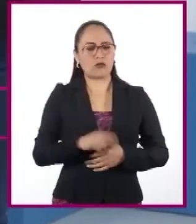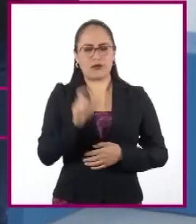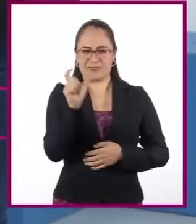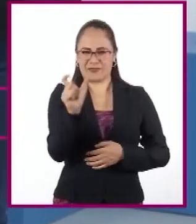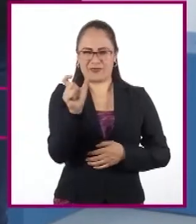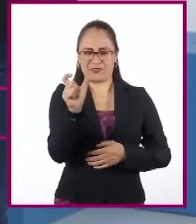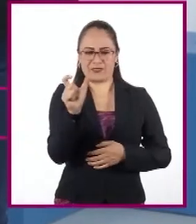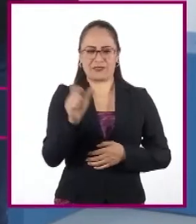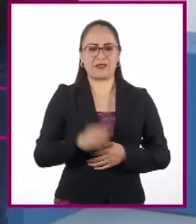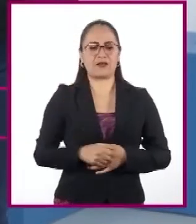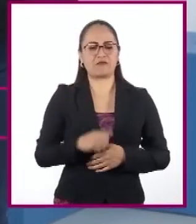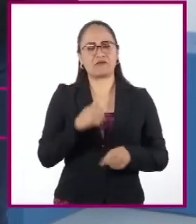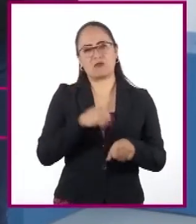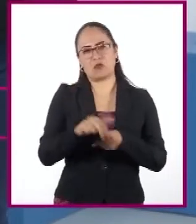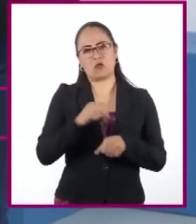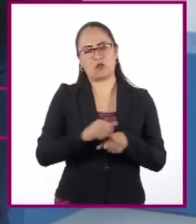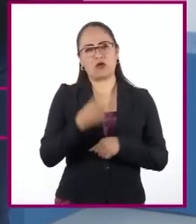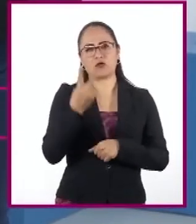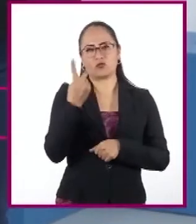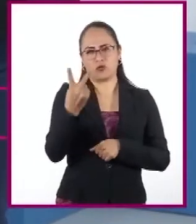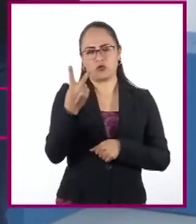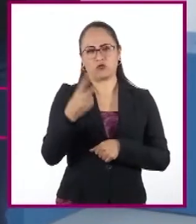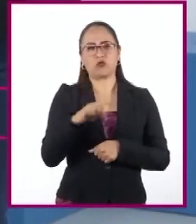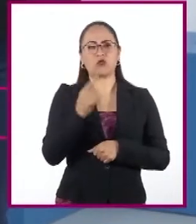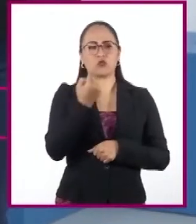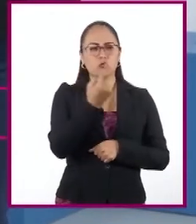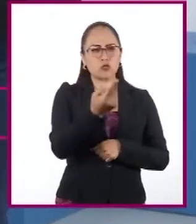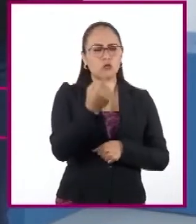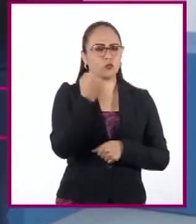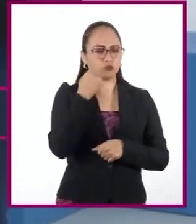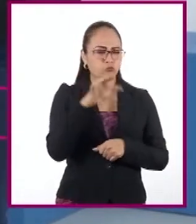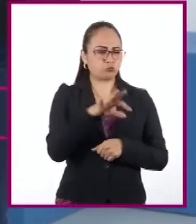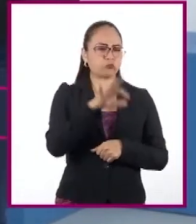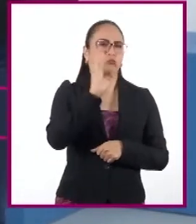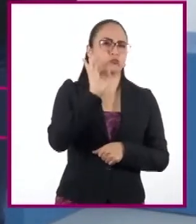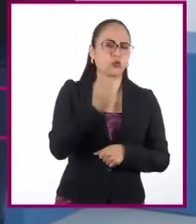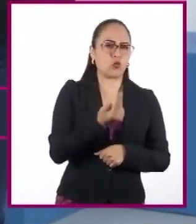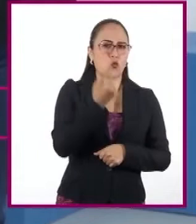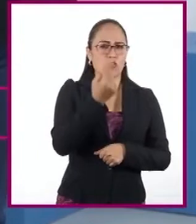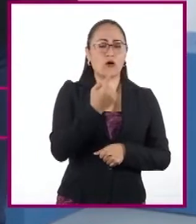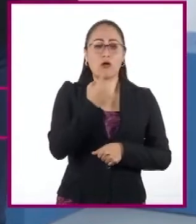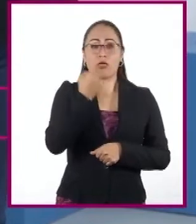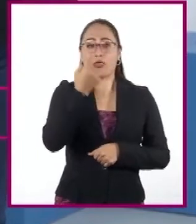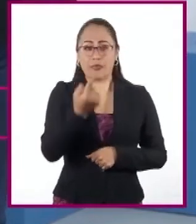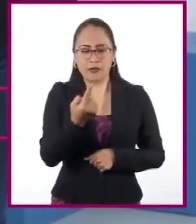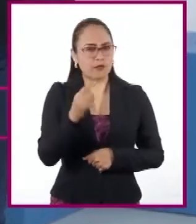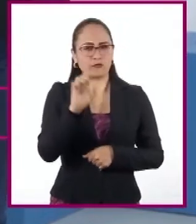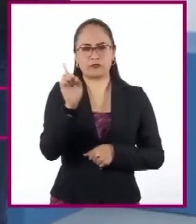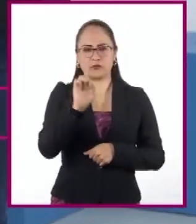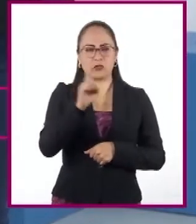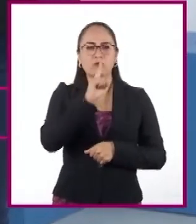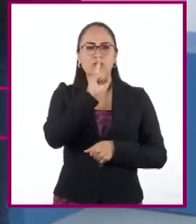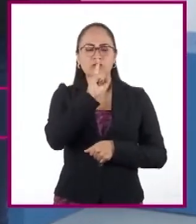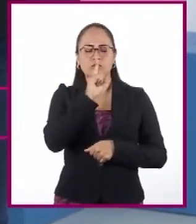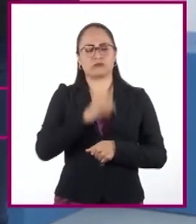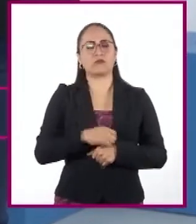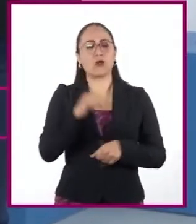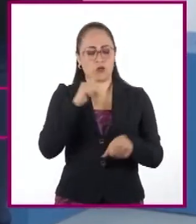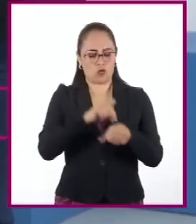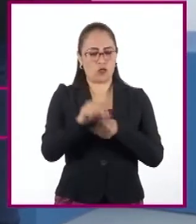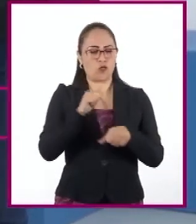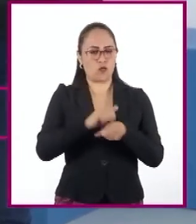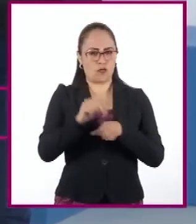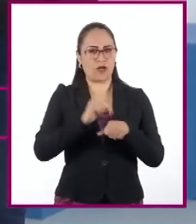dominó tiene dos números. Escoge uno de ellos, pero no lo digas. Ese número que